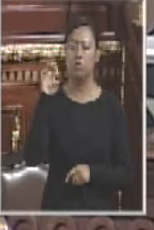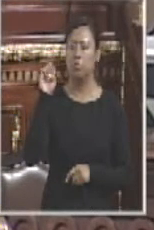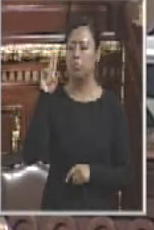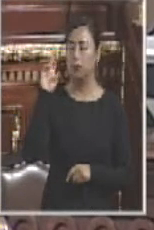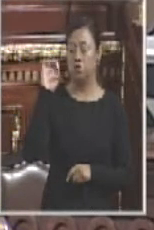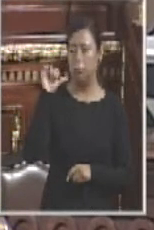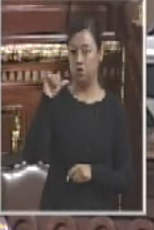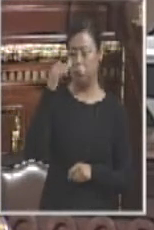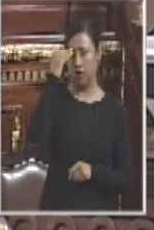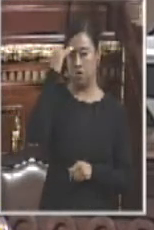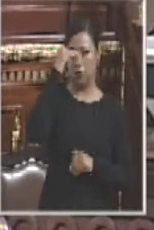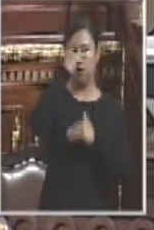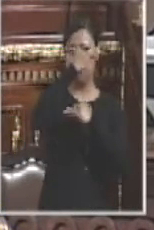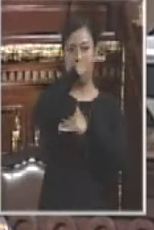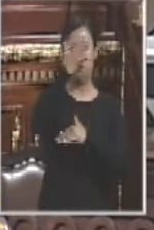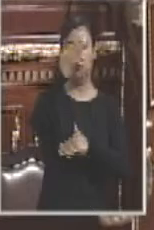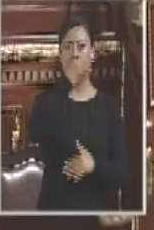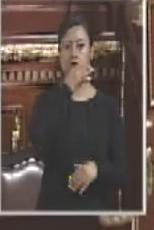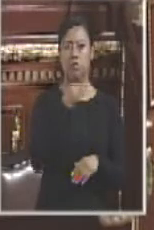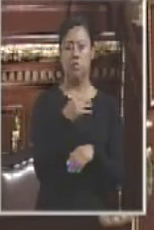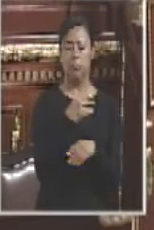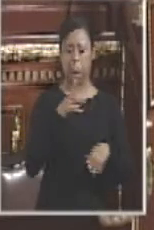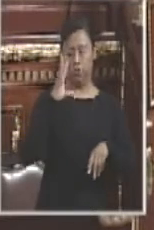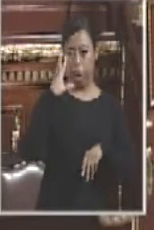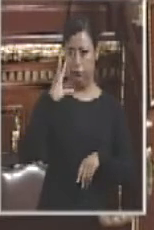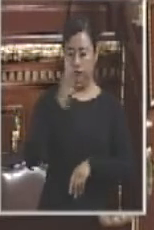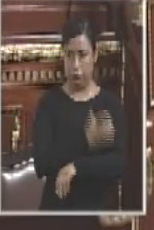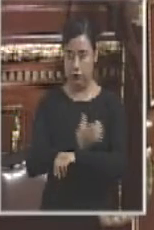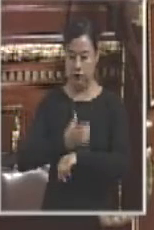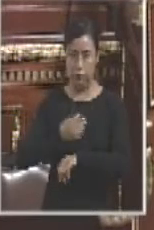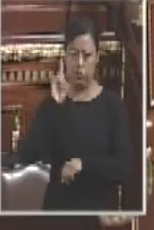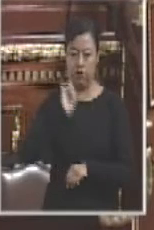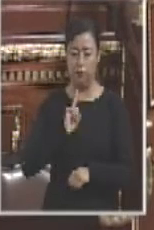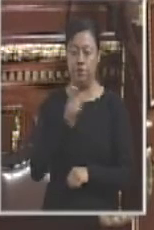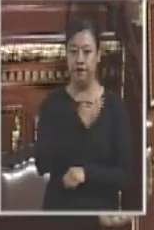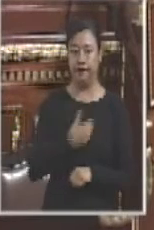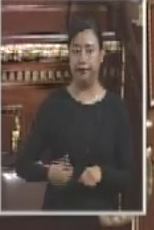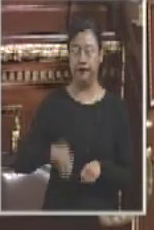5 minutos. Adelante, diputado. Con su venia, compañera presidenta.